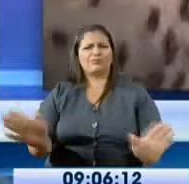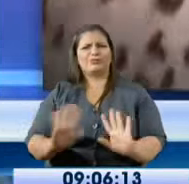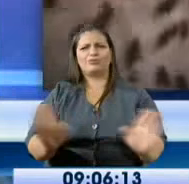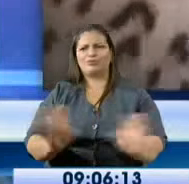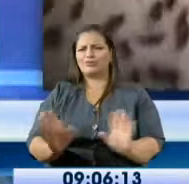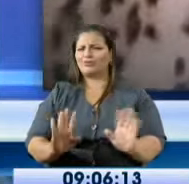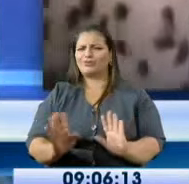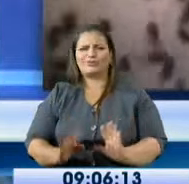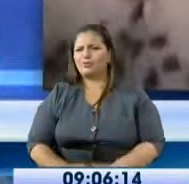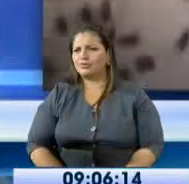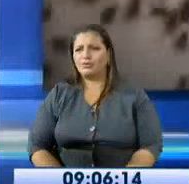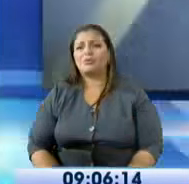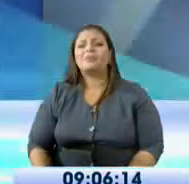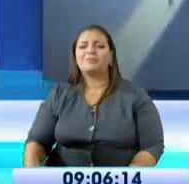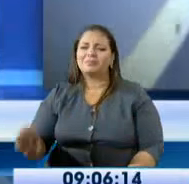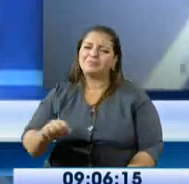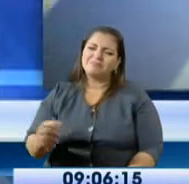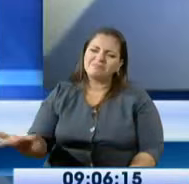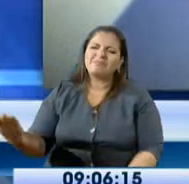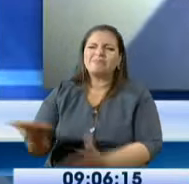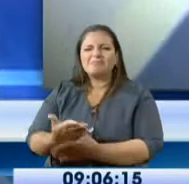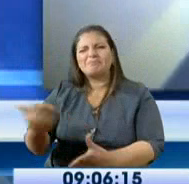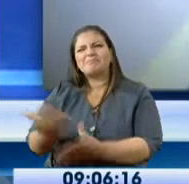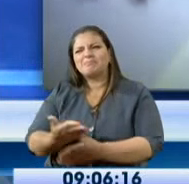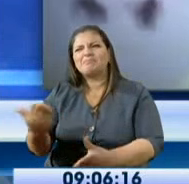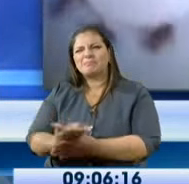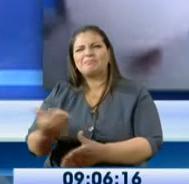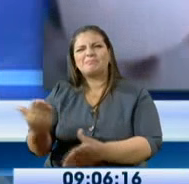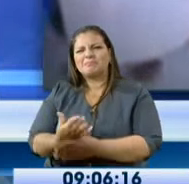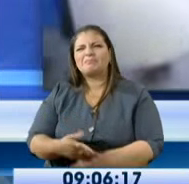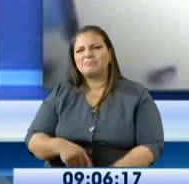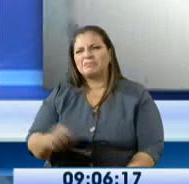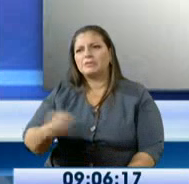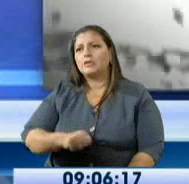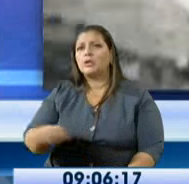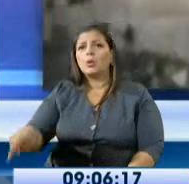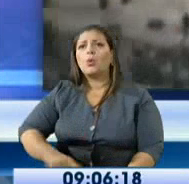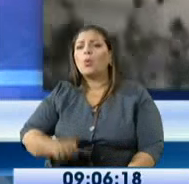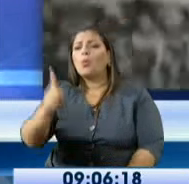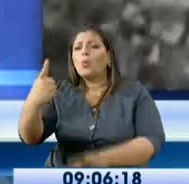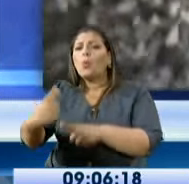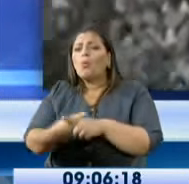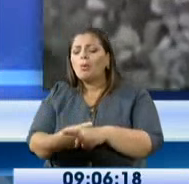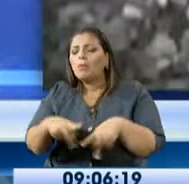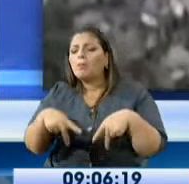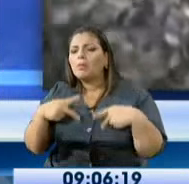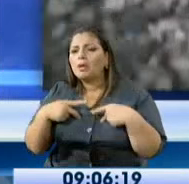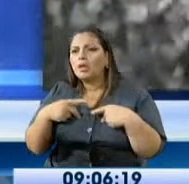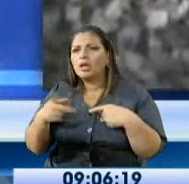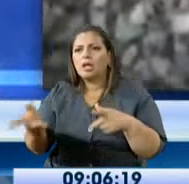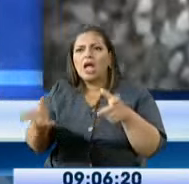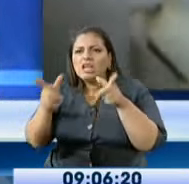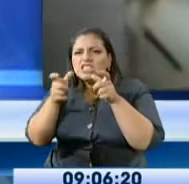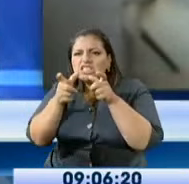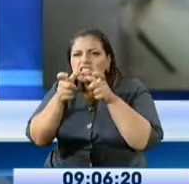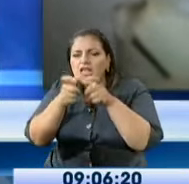emanen cuando mueren, ya que tienen un tiempo de un mes de vida, y se alimentan netamente de tallo de